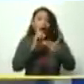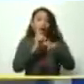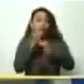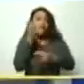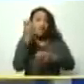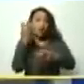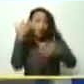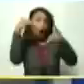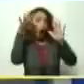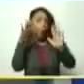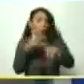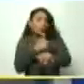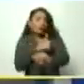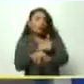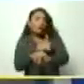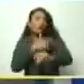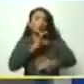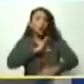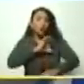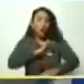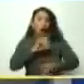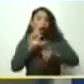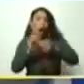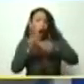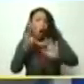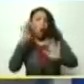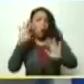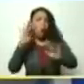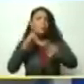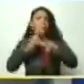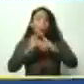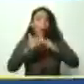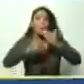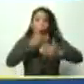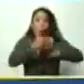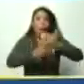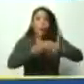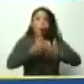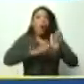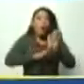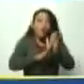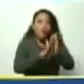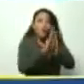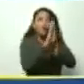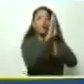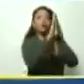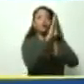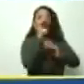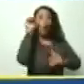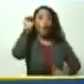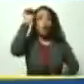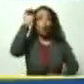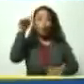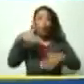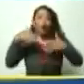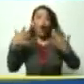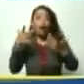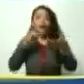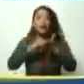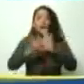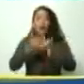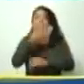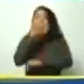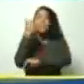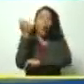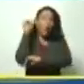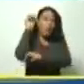Aún con heridas sociales. Pero vamos avanzando. La tendencia es a la mejoría.